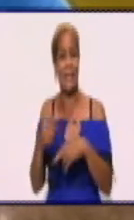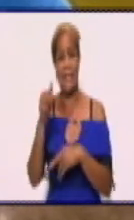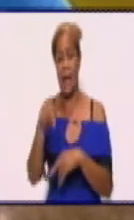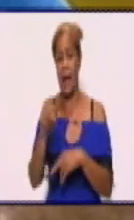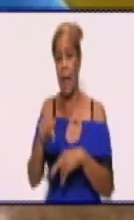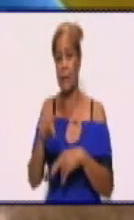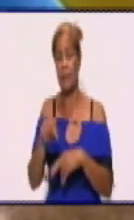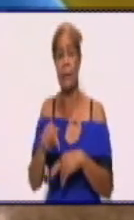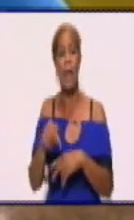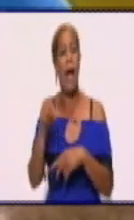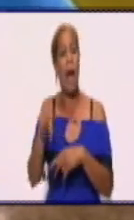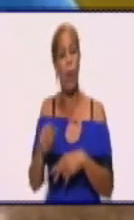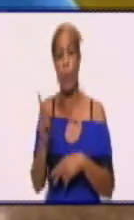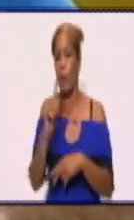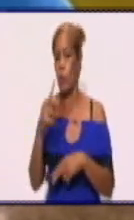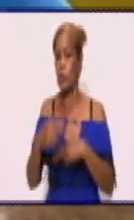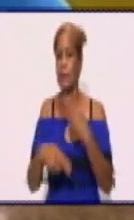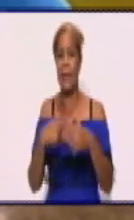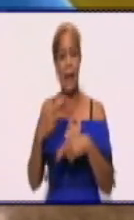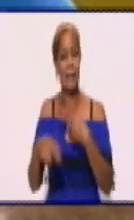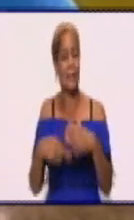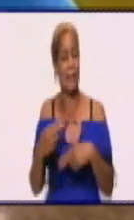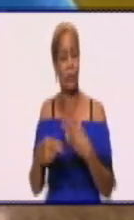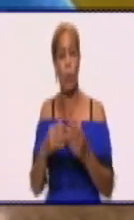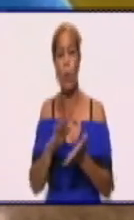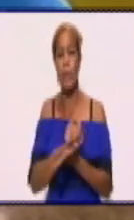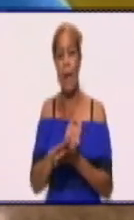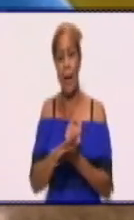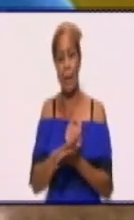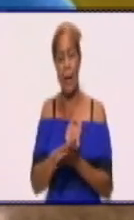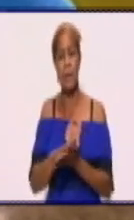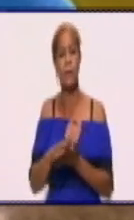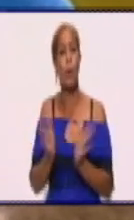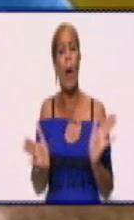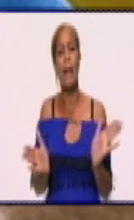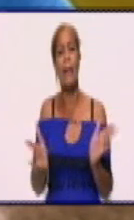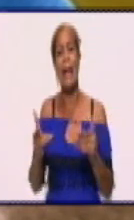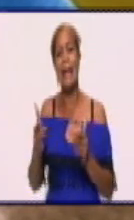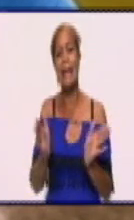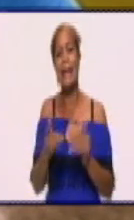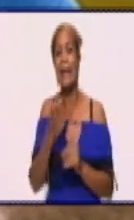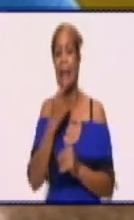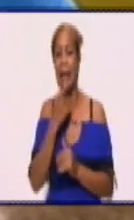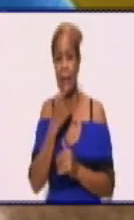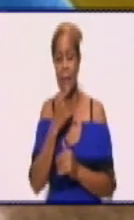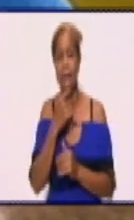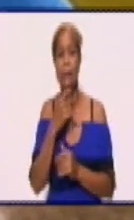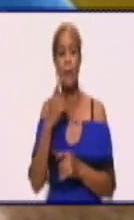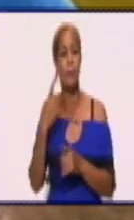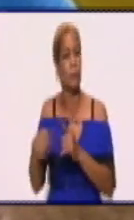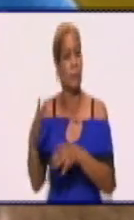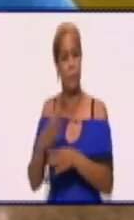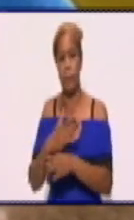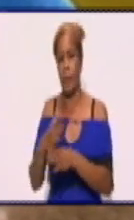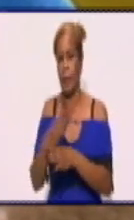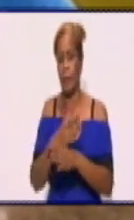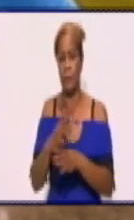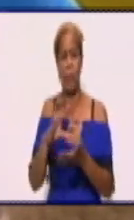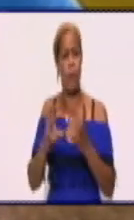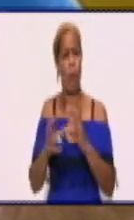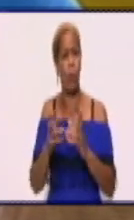con natilla, el brazo gitano con cobertura de chocolate, el cake Capitolio, el cake capuchino, el cake fresa y